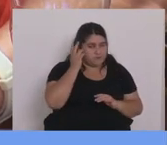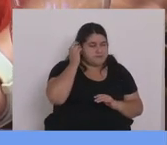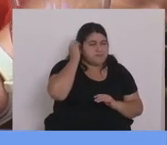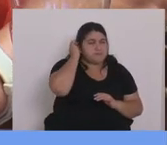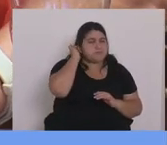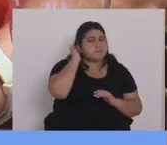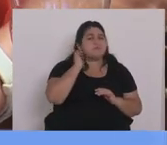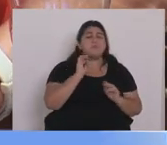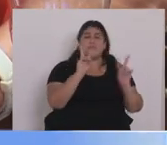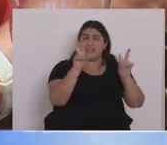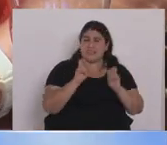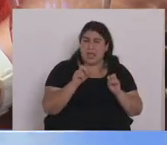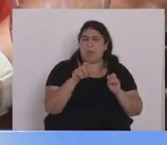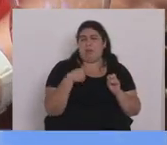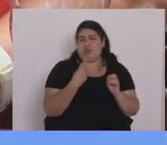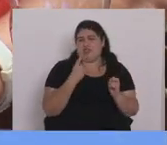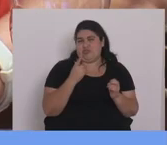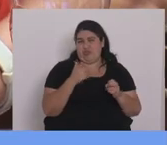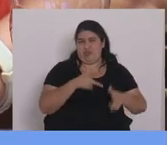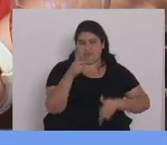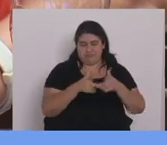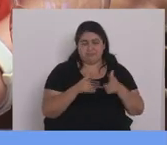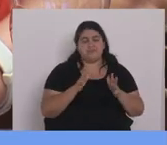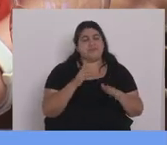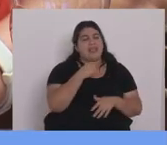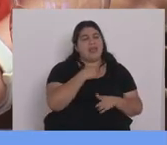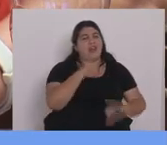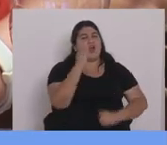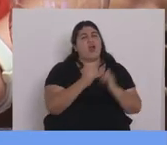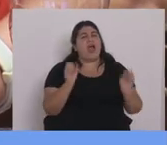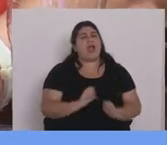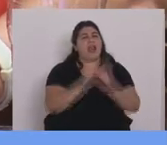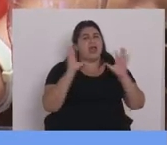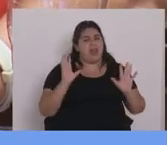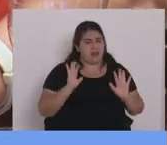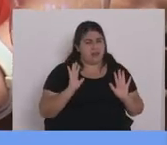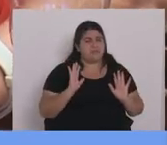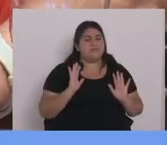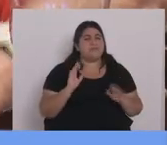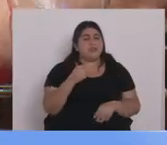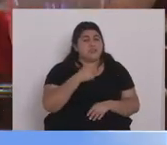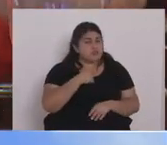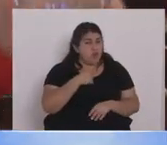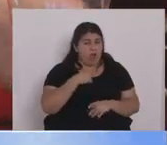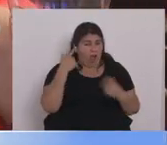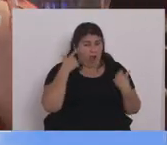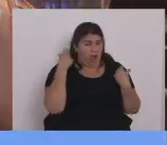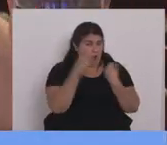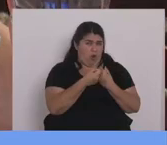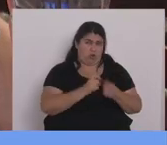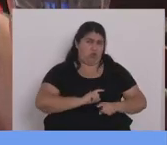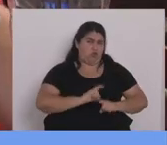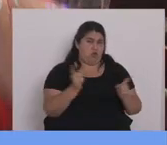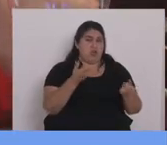Antes de entrar en el tema que nos ocupa, también quiero aclarar que no estoy en absoluto de acuerdo con la